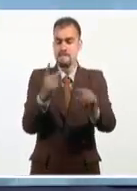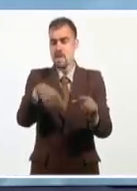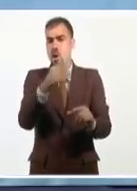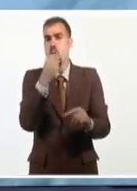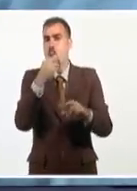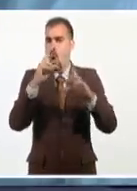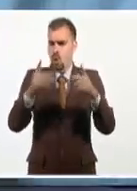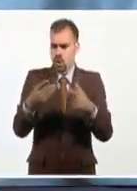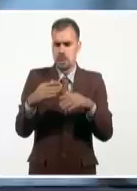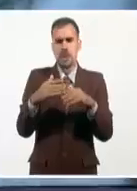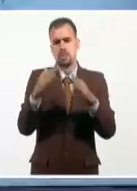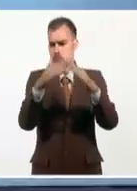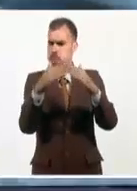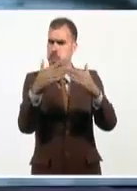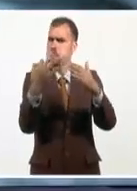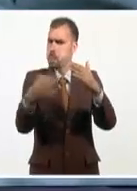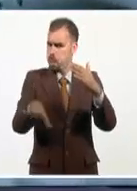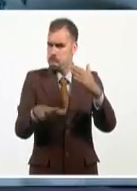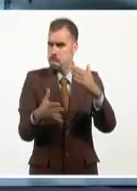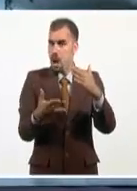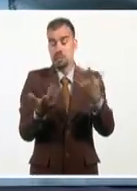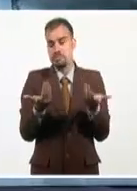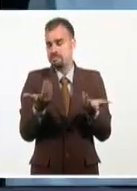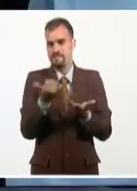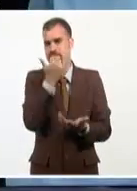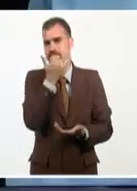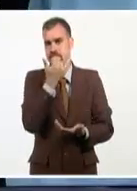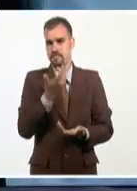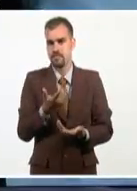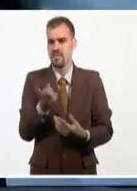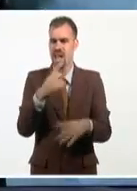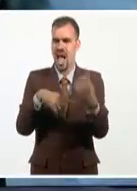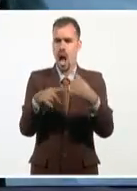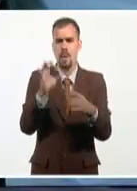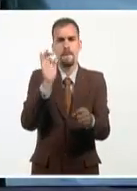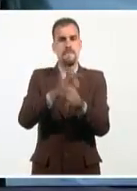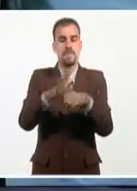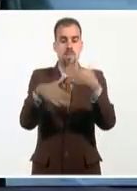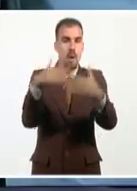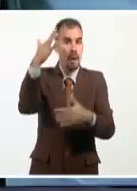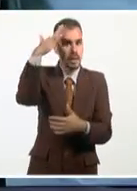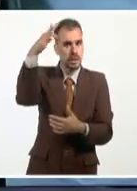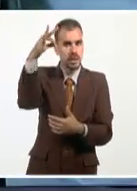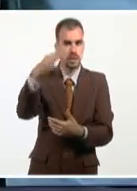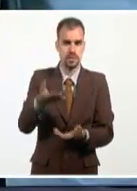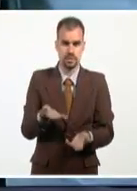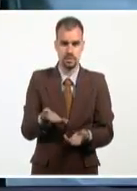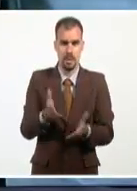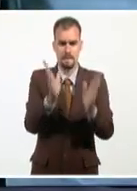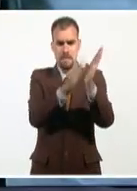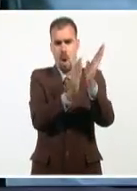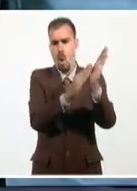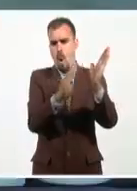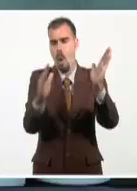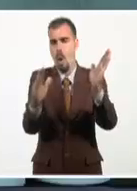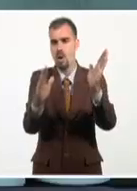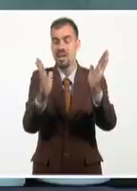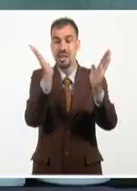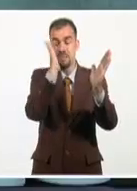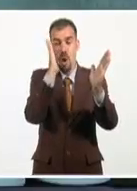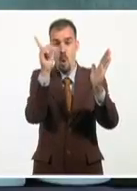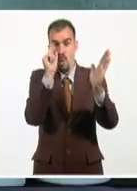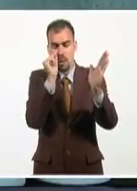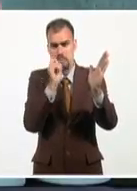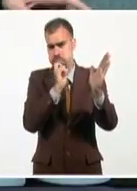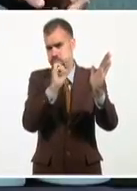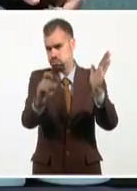vida de antes de enfermarse, y algunos presentan trastornos psicológicos por meses, incluso la pérdida del sueño. Deberían